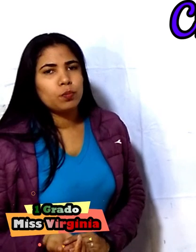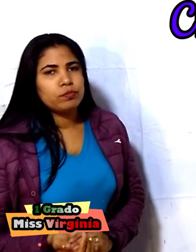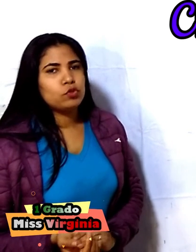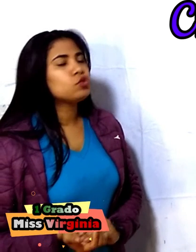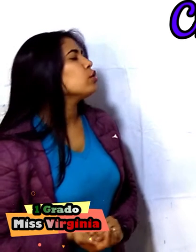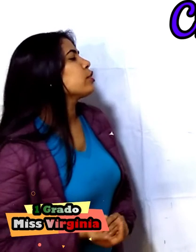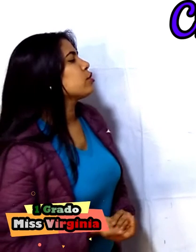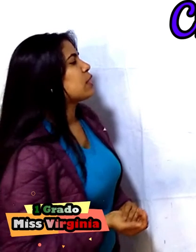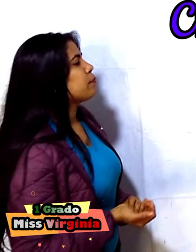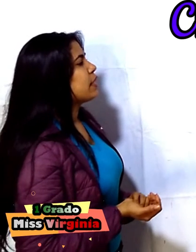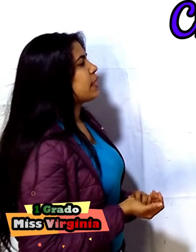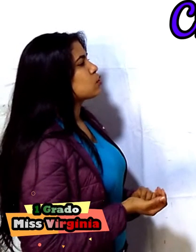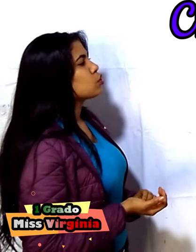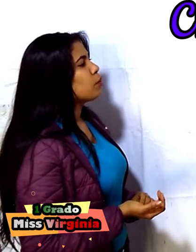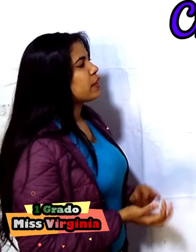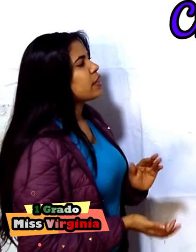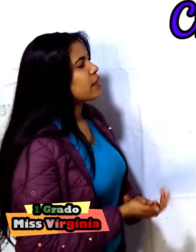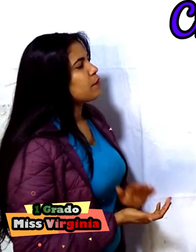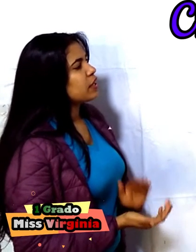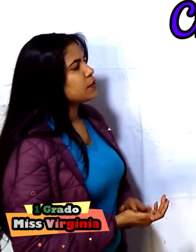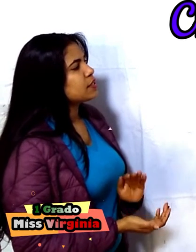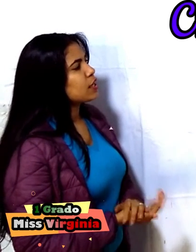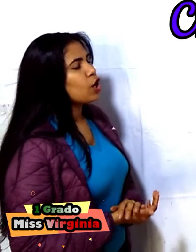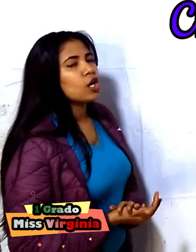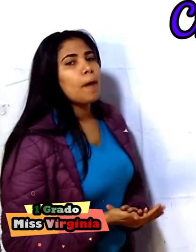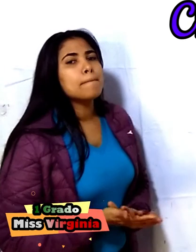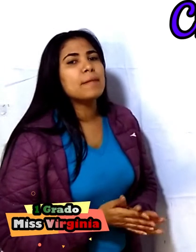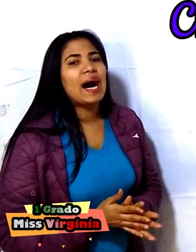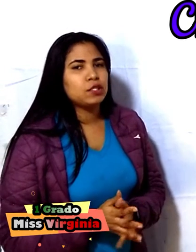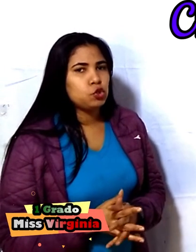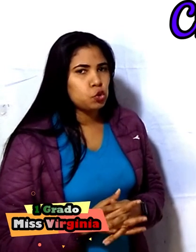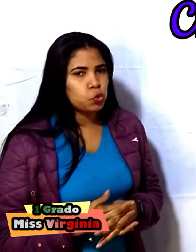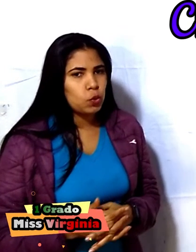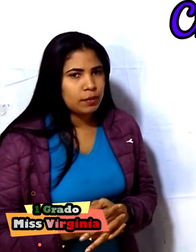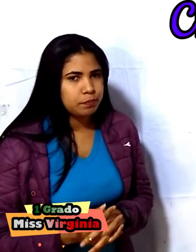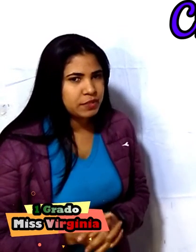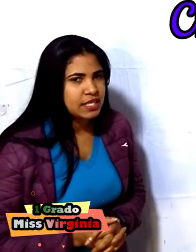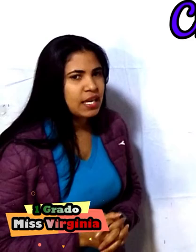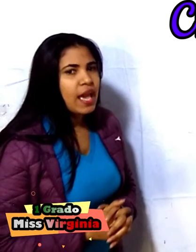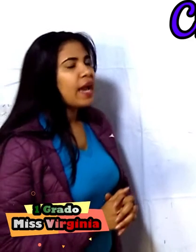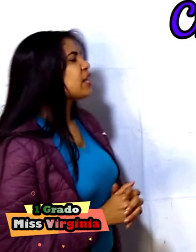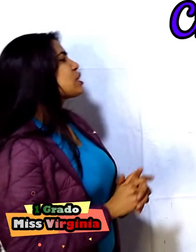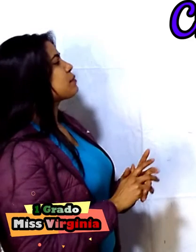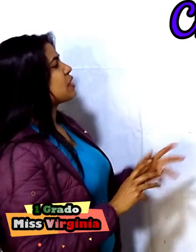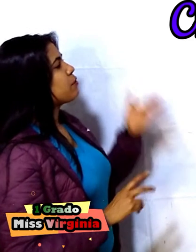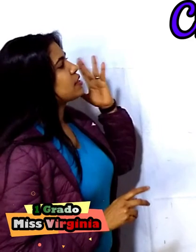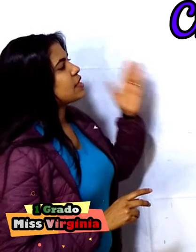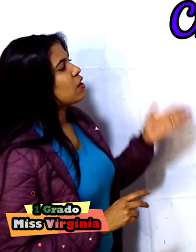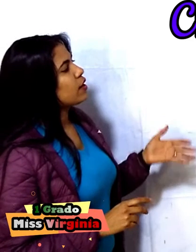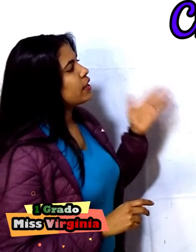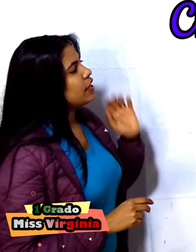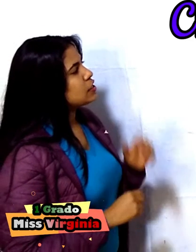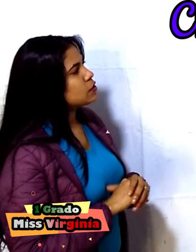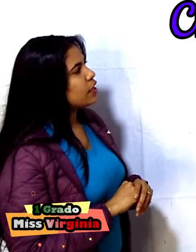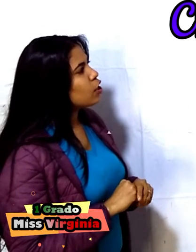Chuito. Chuito también es un nombre y debe escribirse con mayúscula, ¿sí? Entonces, mis amores,